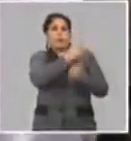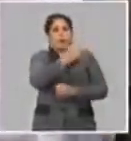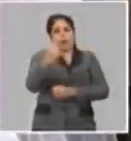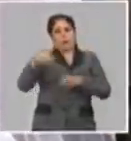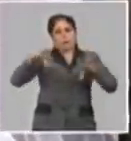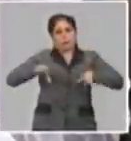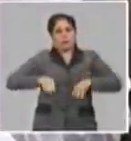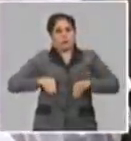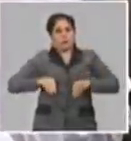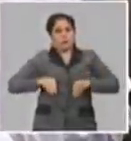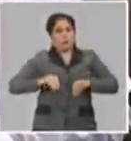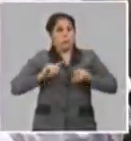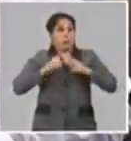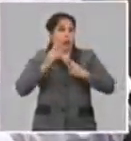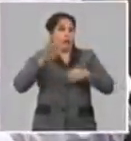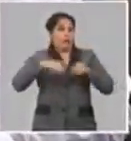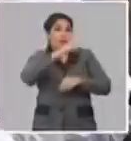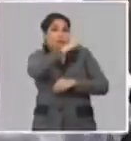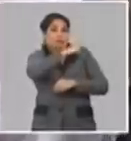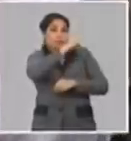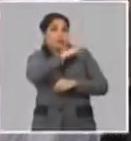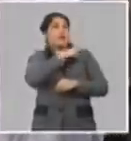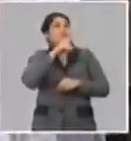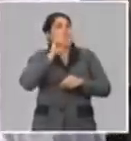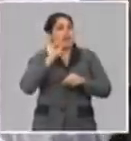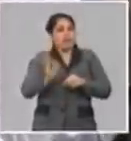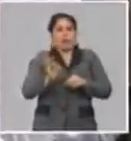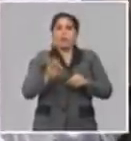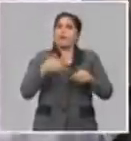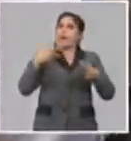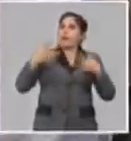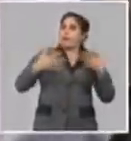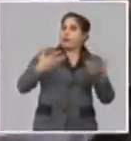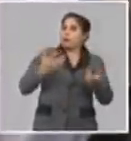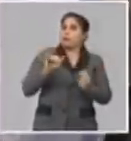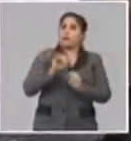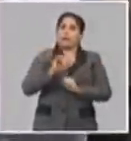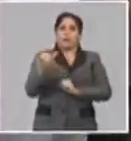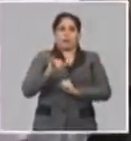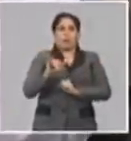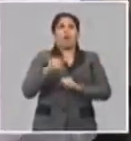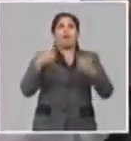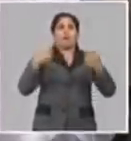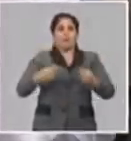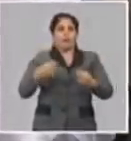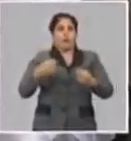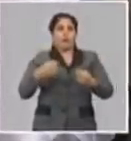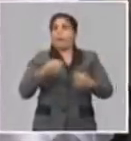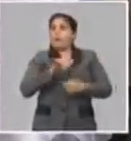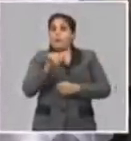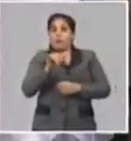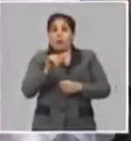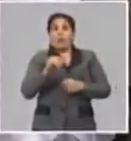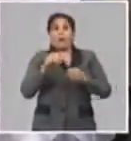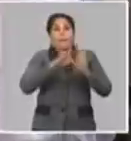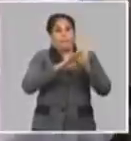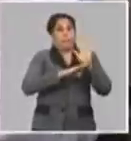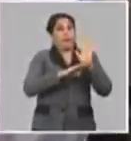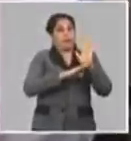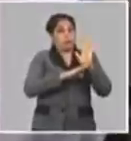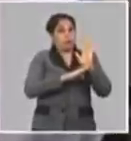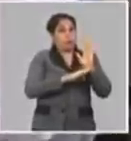asume cuando se enfrenta una determinada actividad. ¿Y cuáles son? Y eso tenemos que manejar, eso también son métodos